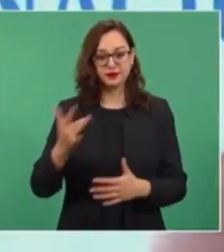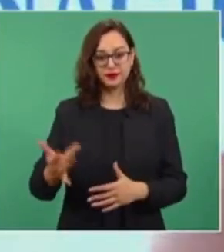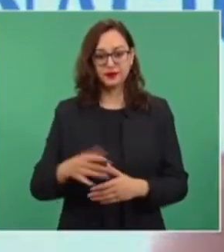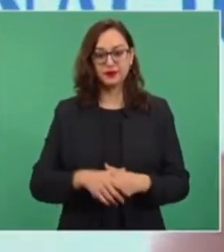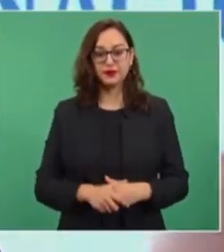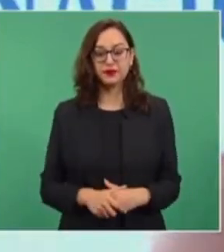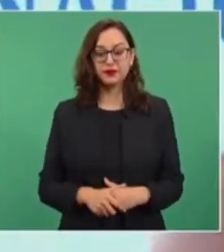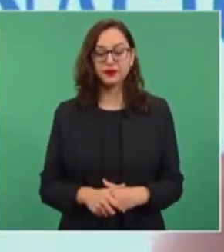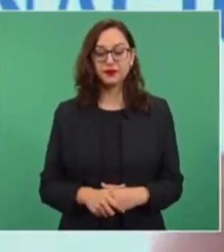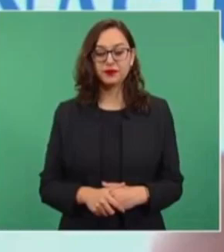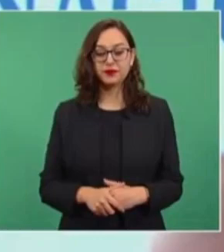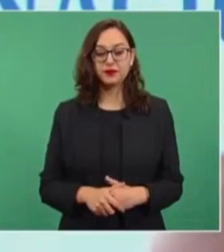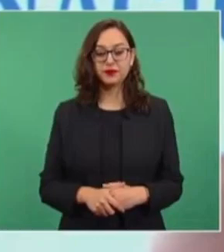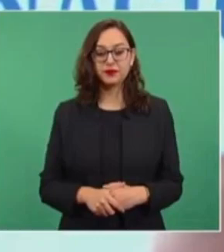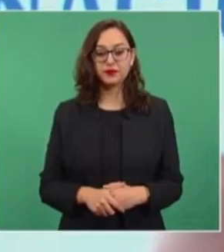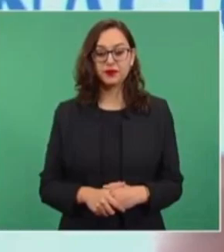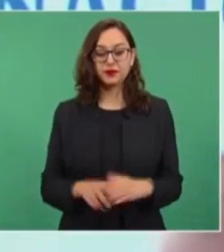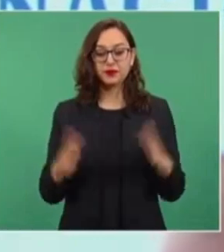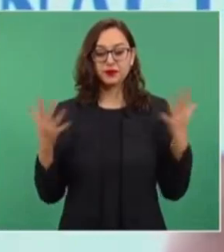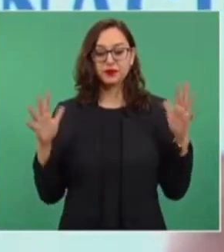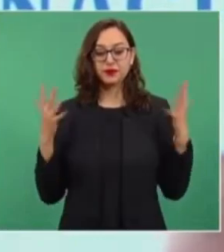presidente.